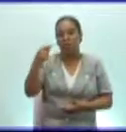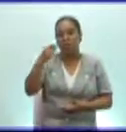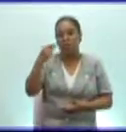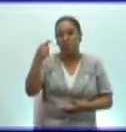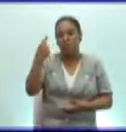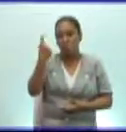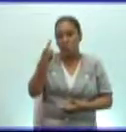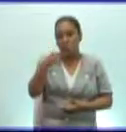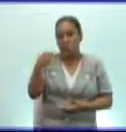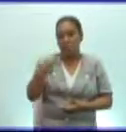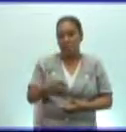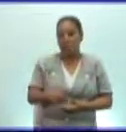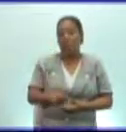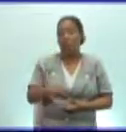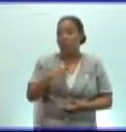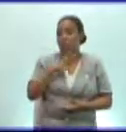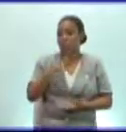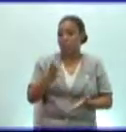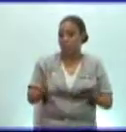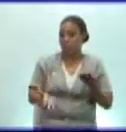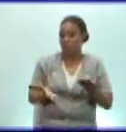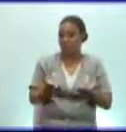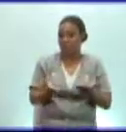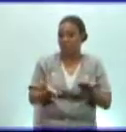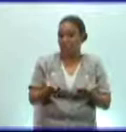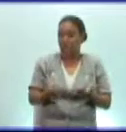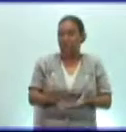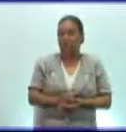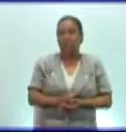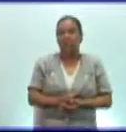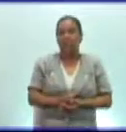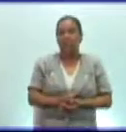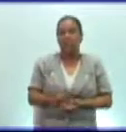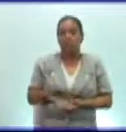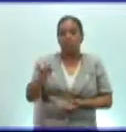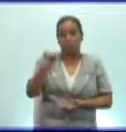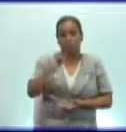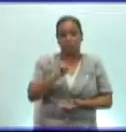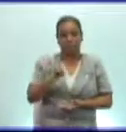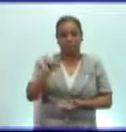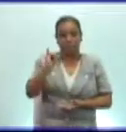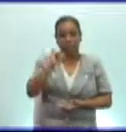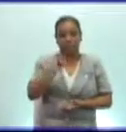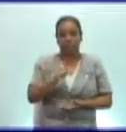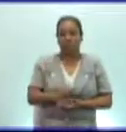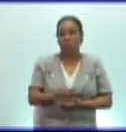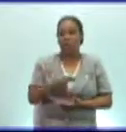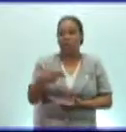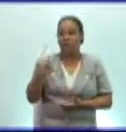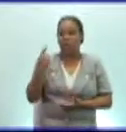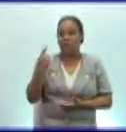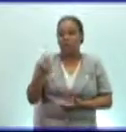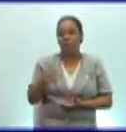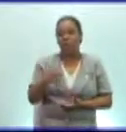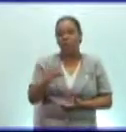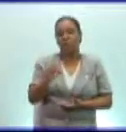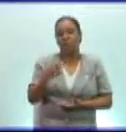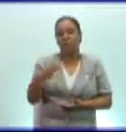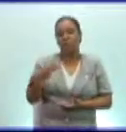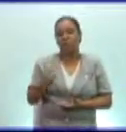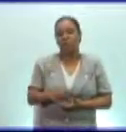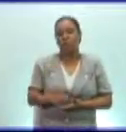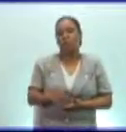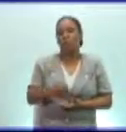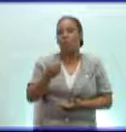en equilibrio con este ion hidrógeno y el ion hidroxilo. Vamos a notar esta